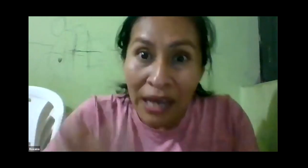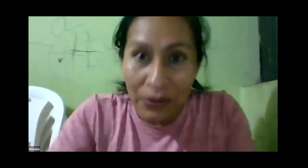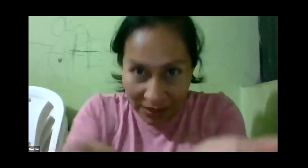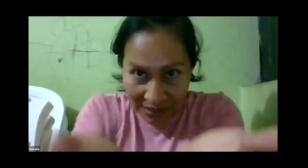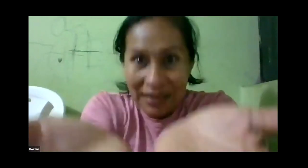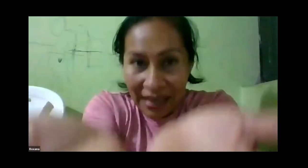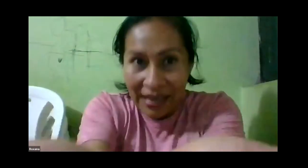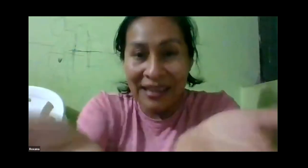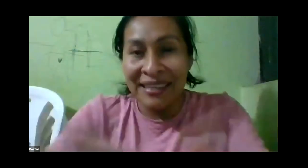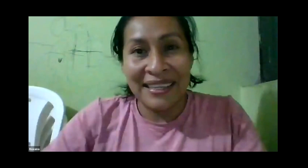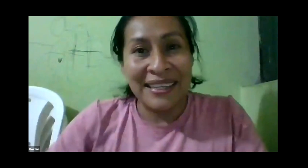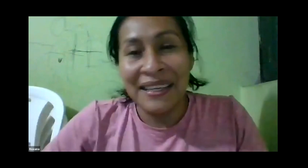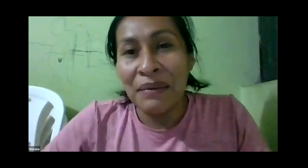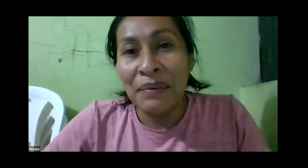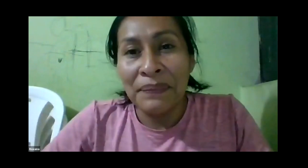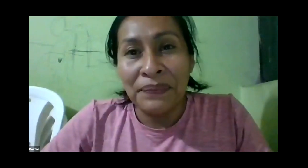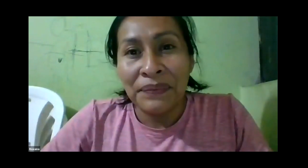a su abogado tenga